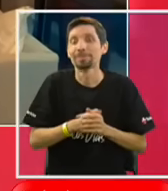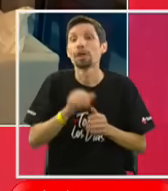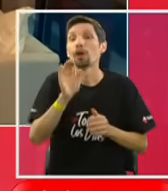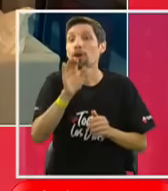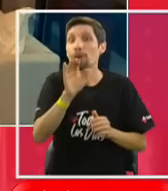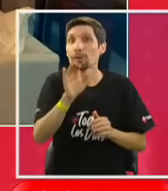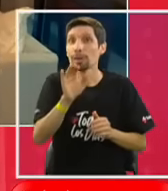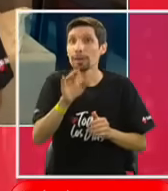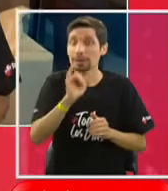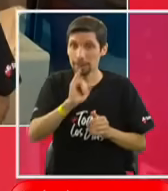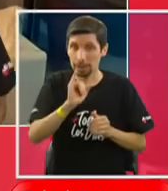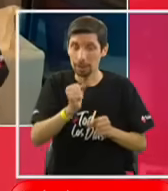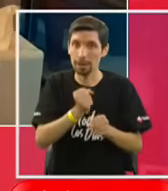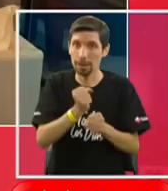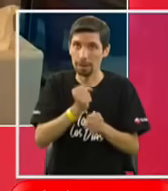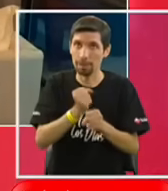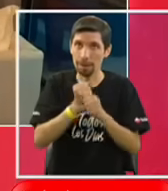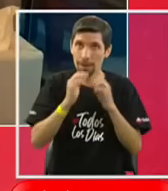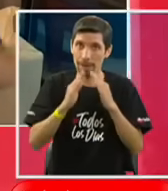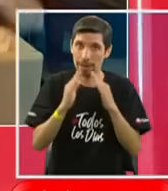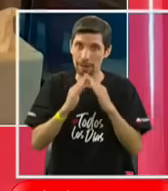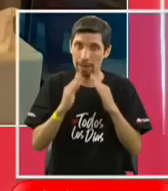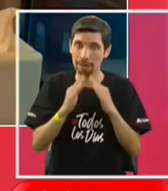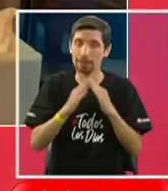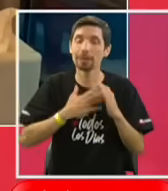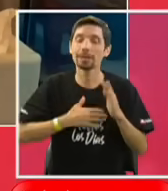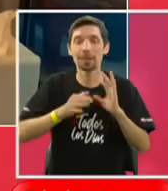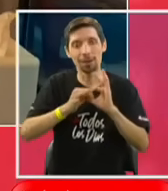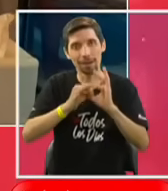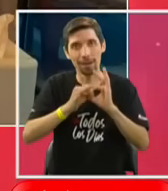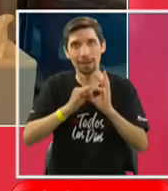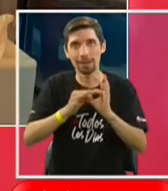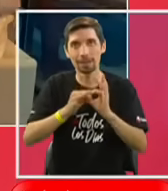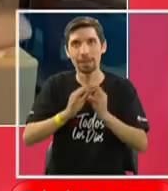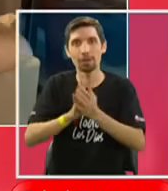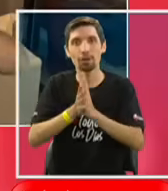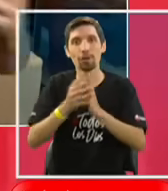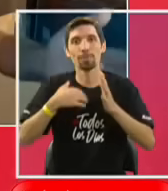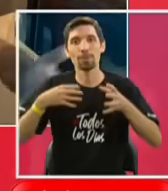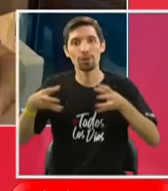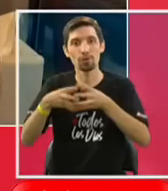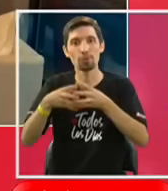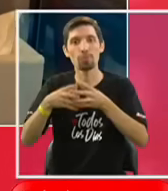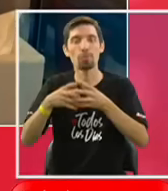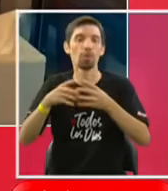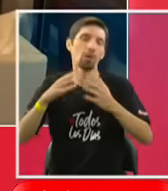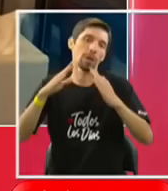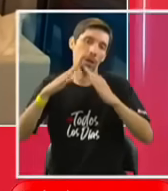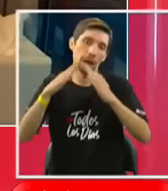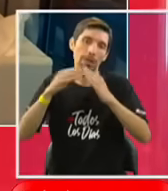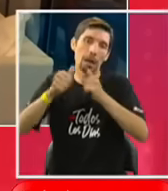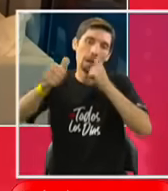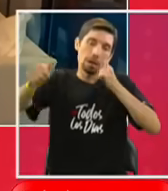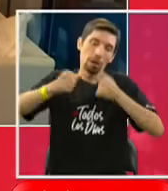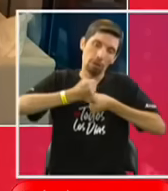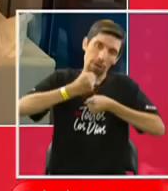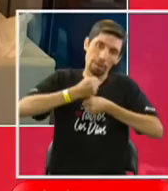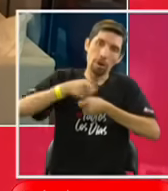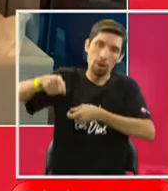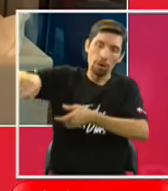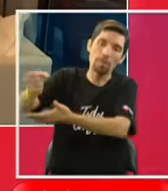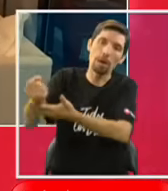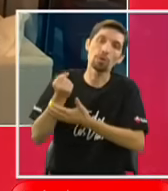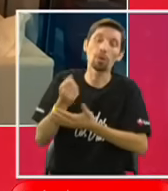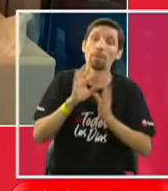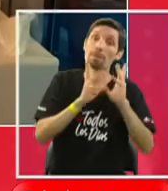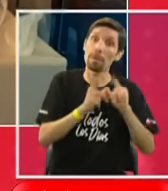Oye, pero sí, hicimos un trabajo desde la casa. Quiero agradecer también a todo mi equipo de teletrabajo, a mi equipo por ayudarme y